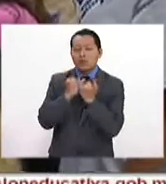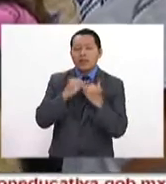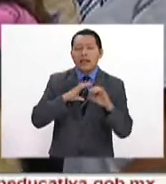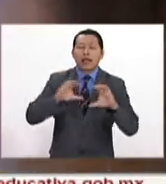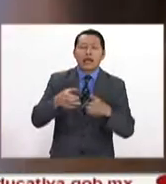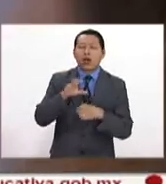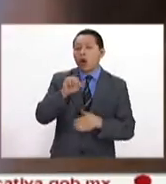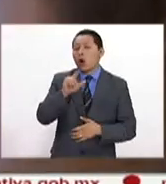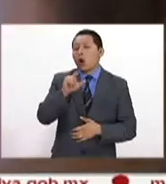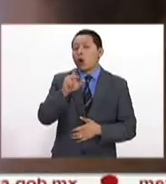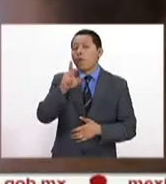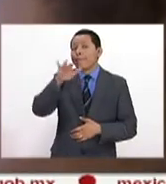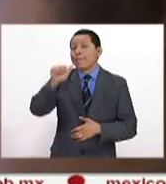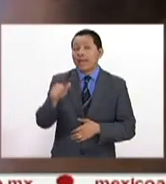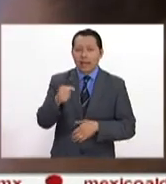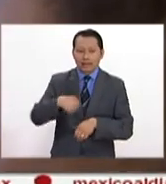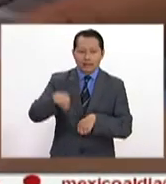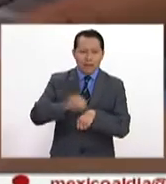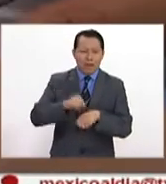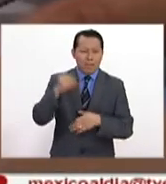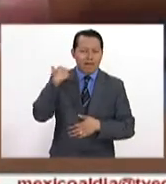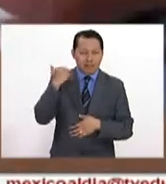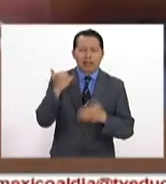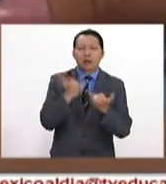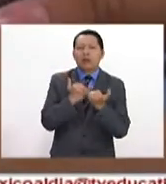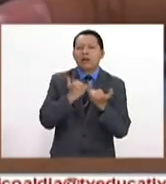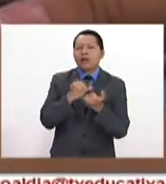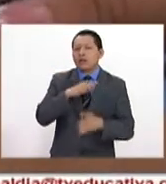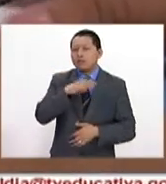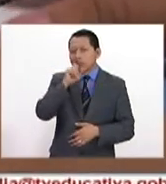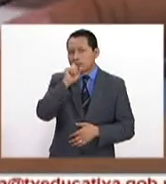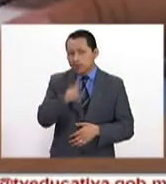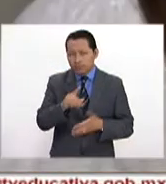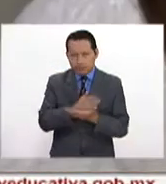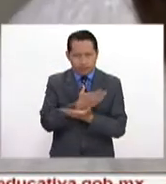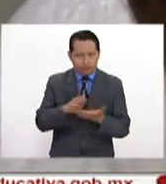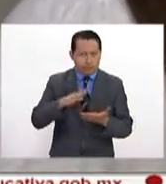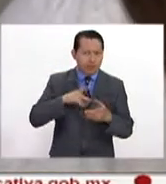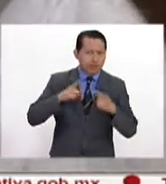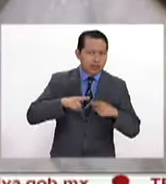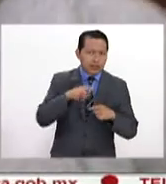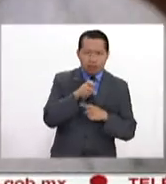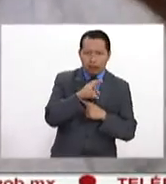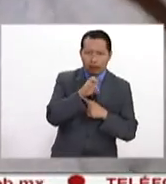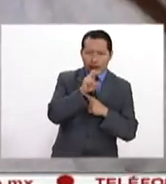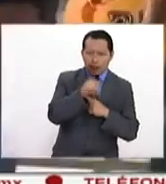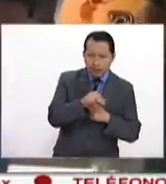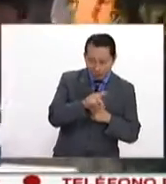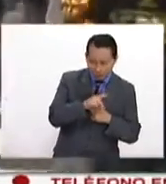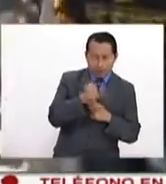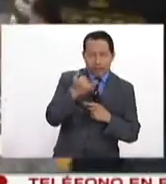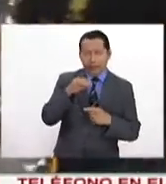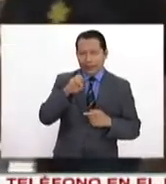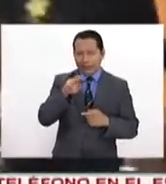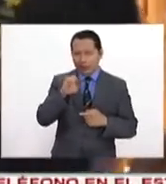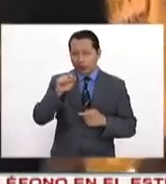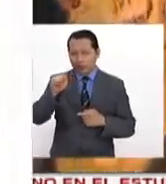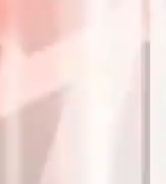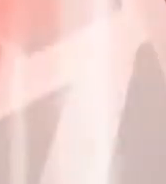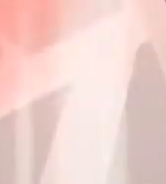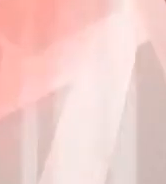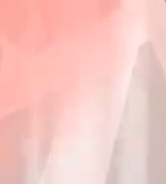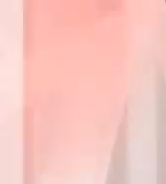Distrito de Columbia la semana pasada, y se suma a la que interpusieron por separado los fiscales de Maryland, Maine y Minnesota.